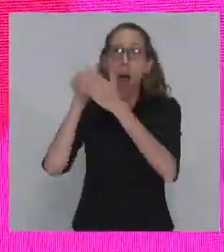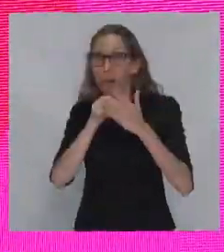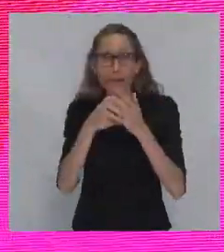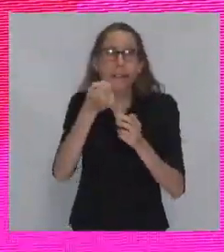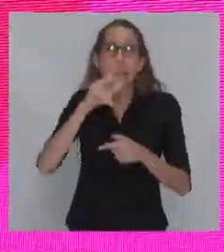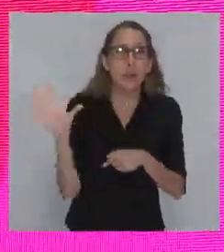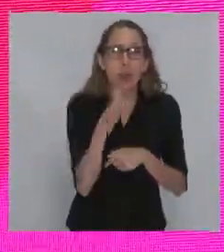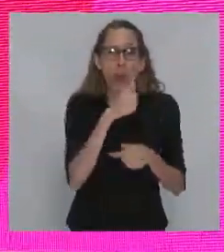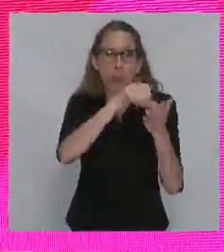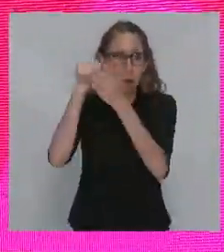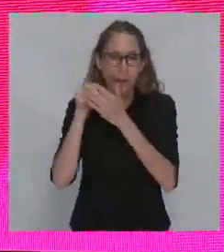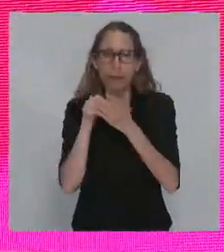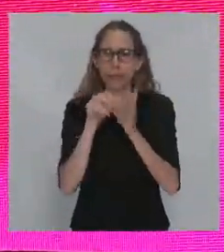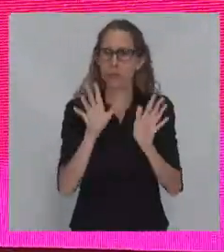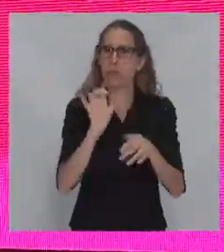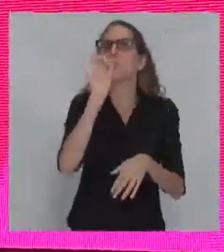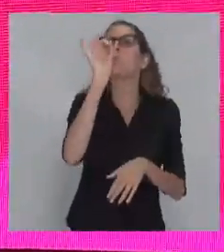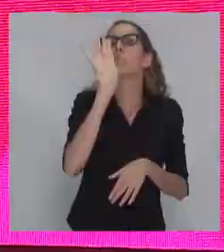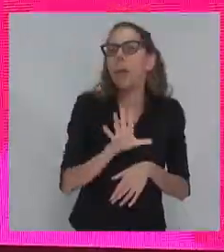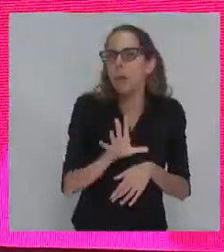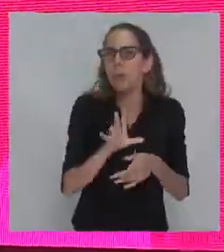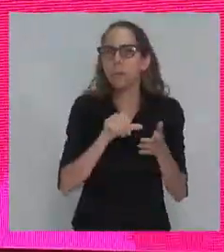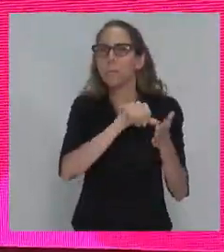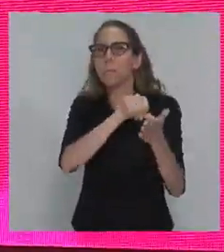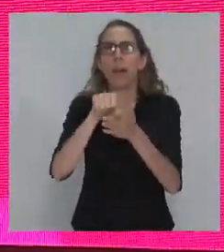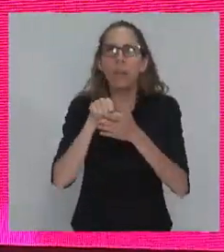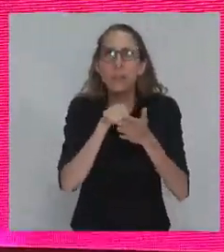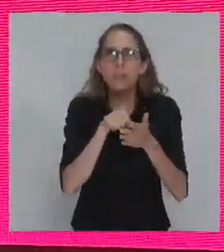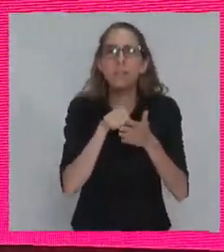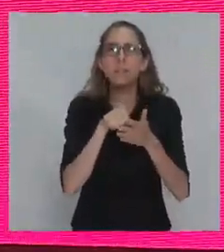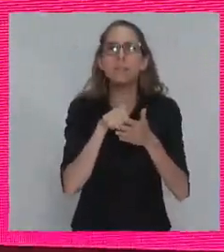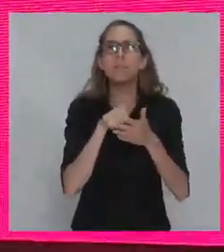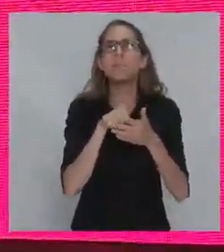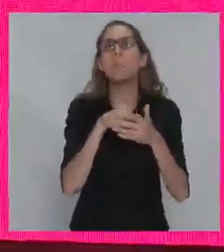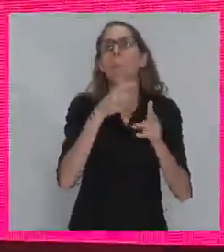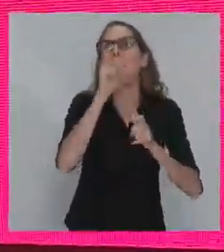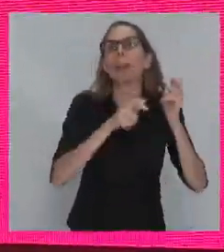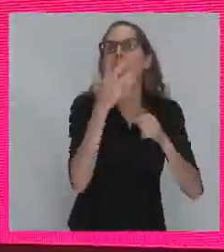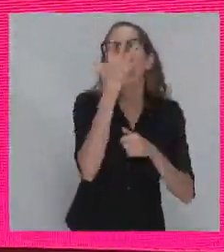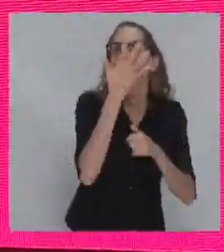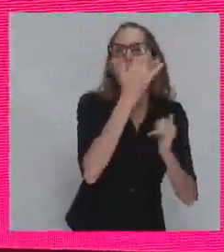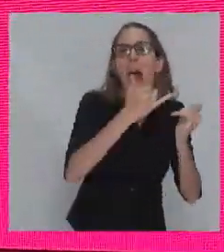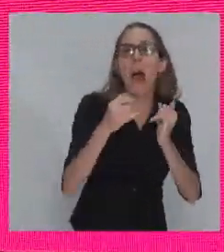solo de los países que tienen población negra,